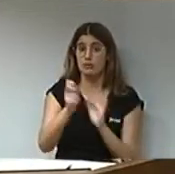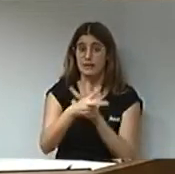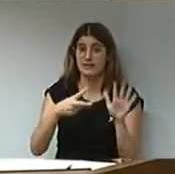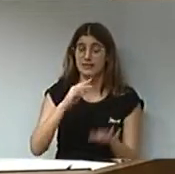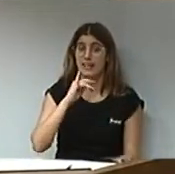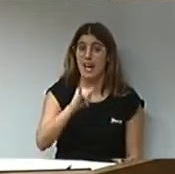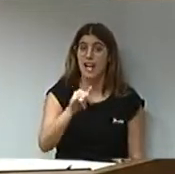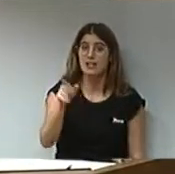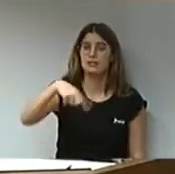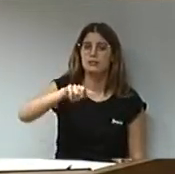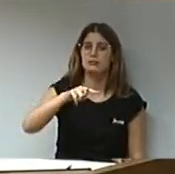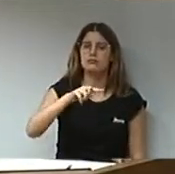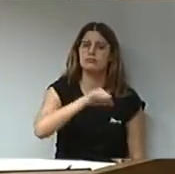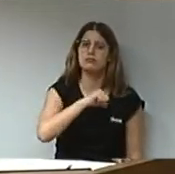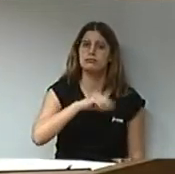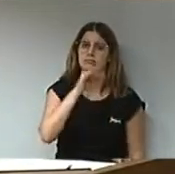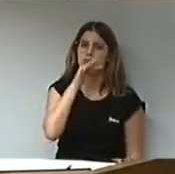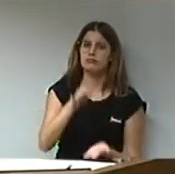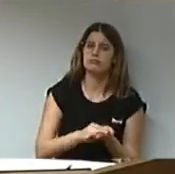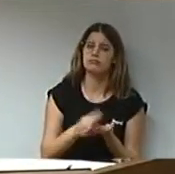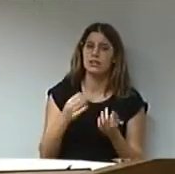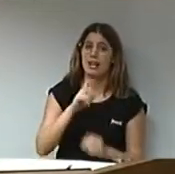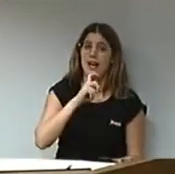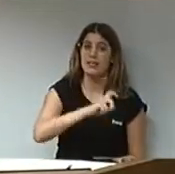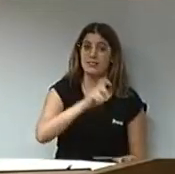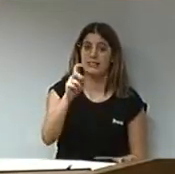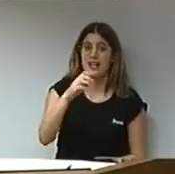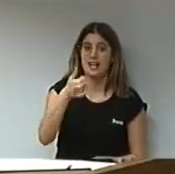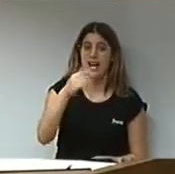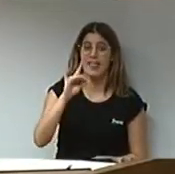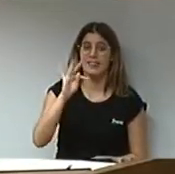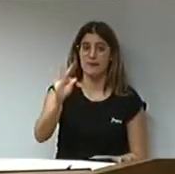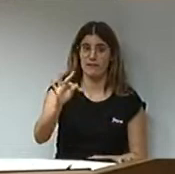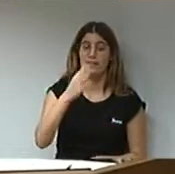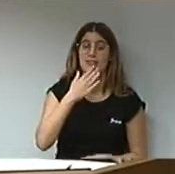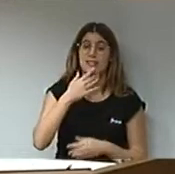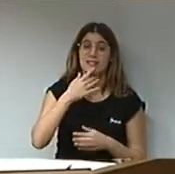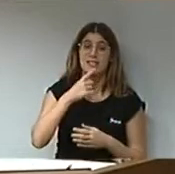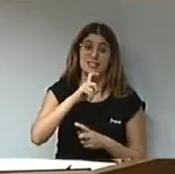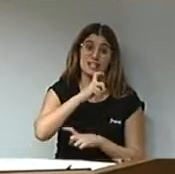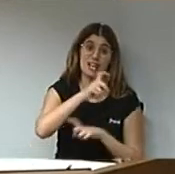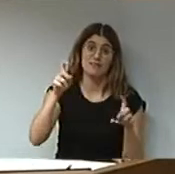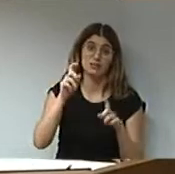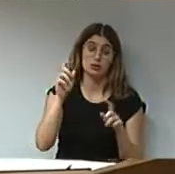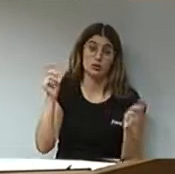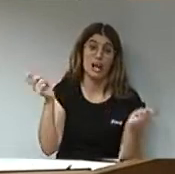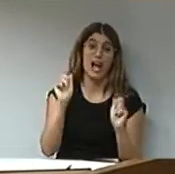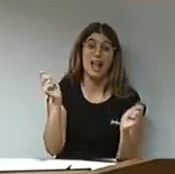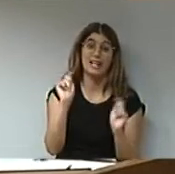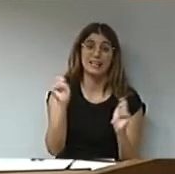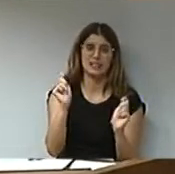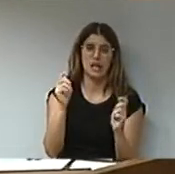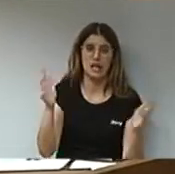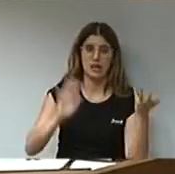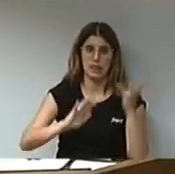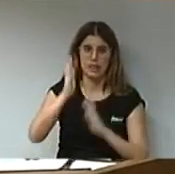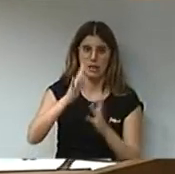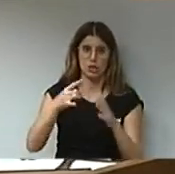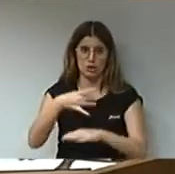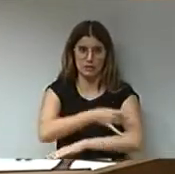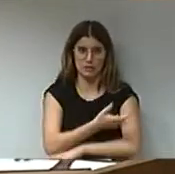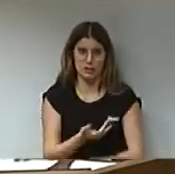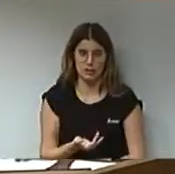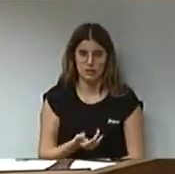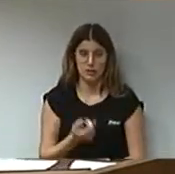se autocomprometen a avisar a Adif de toda alerta de incendios en la red ferroviaria. ¿Vale? Mire, el